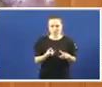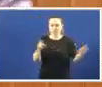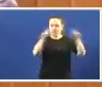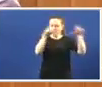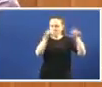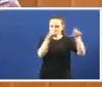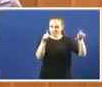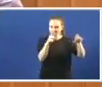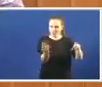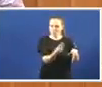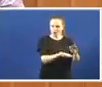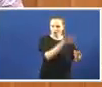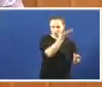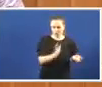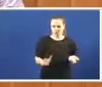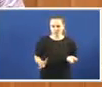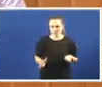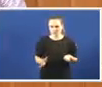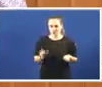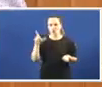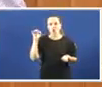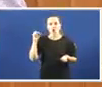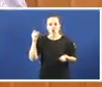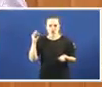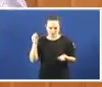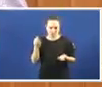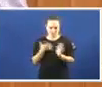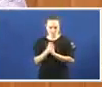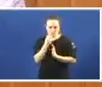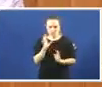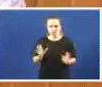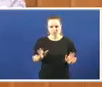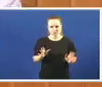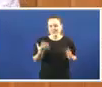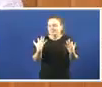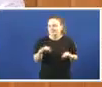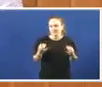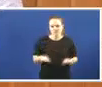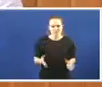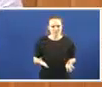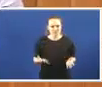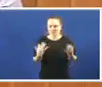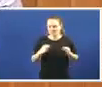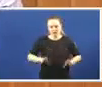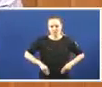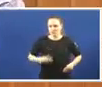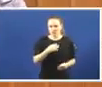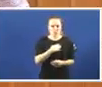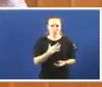como ben explicou Abel Losada. É así de simple, é así de